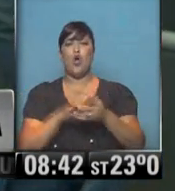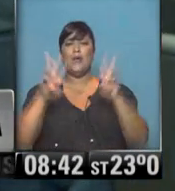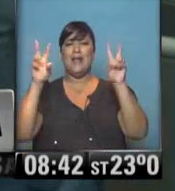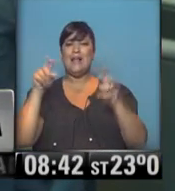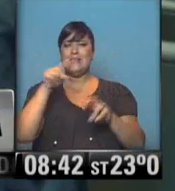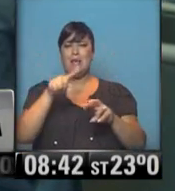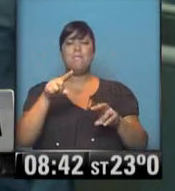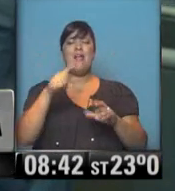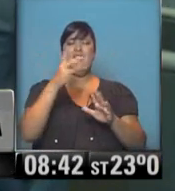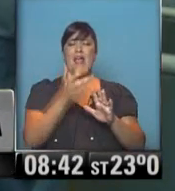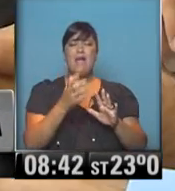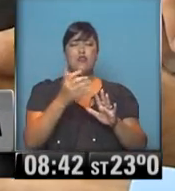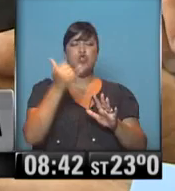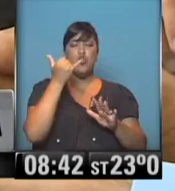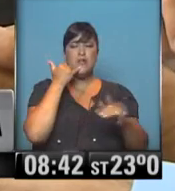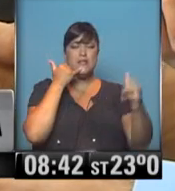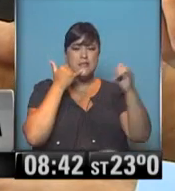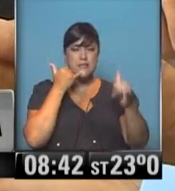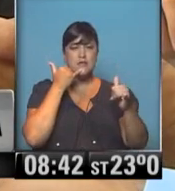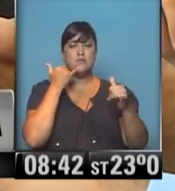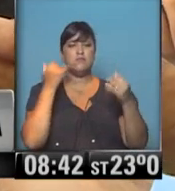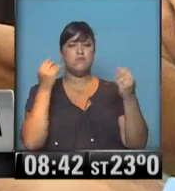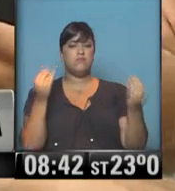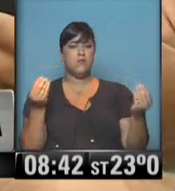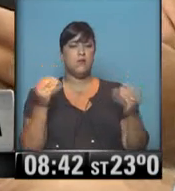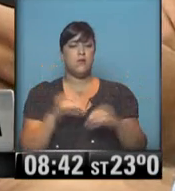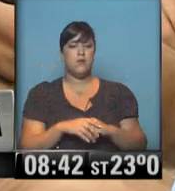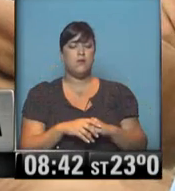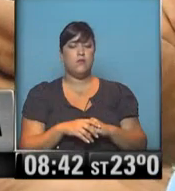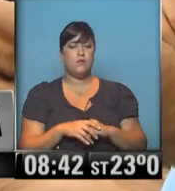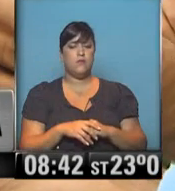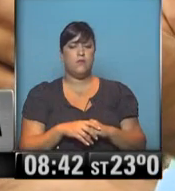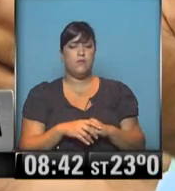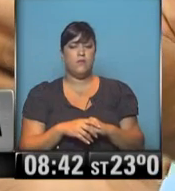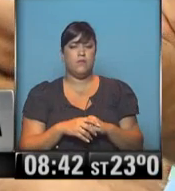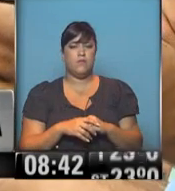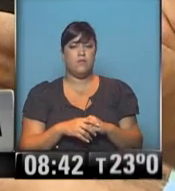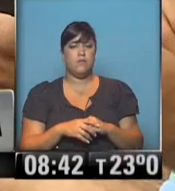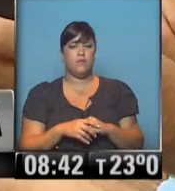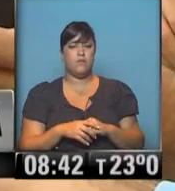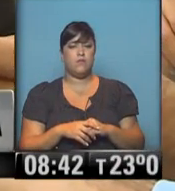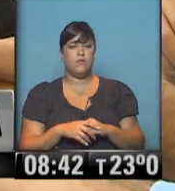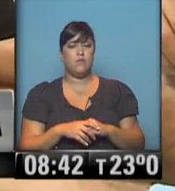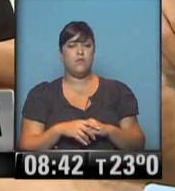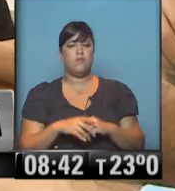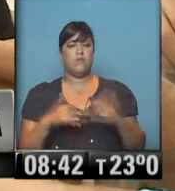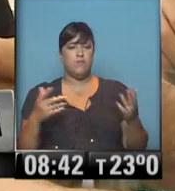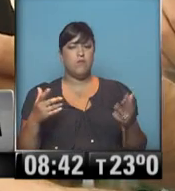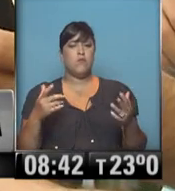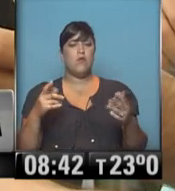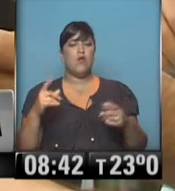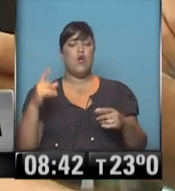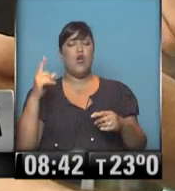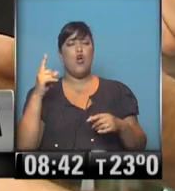de las escuchas en el marco de el marco de de no poder crearse una